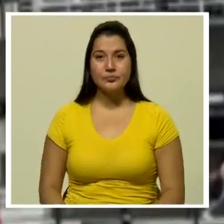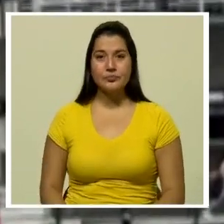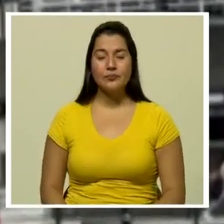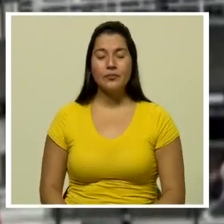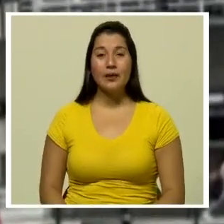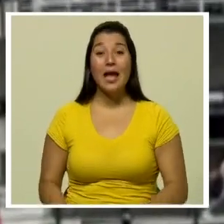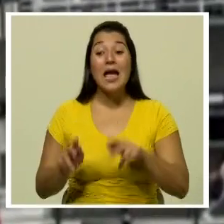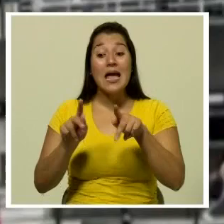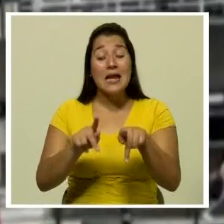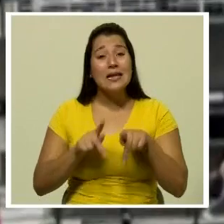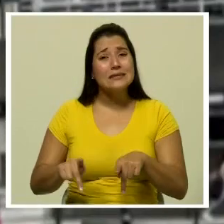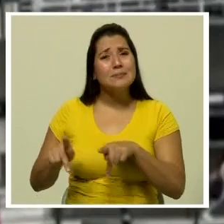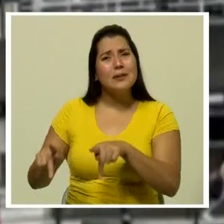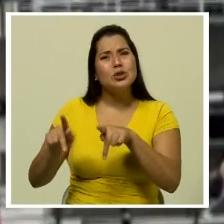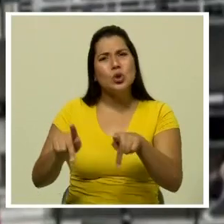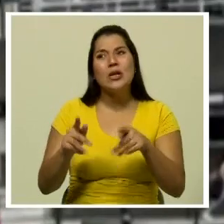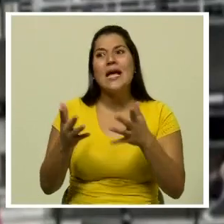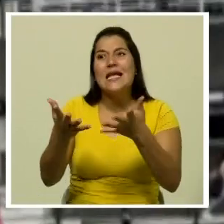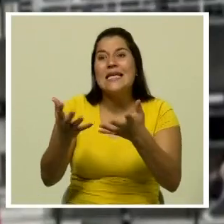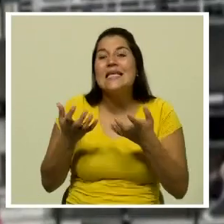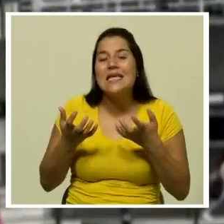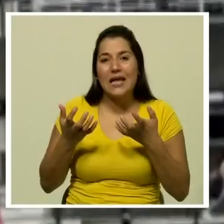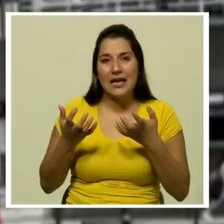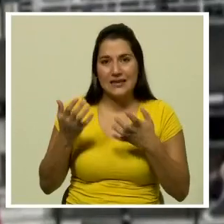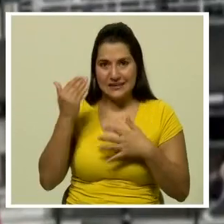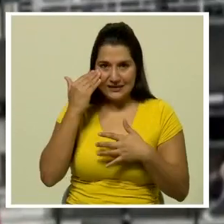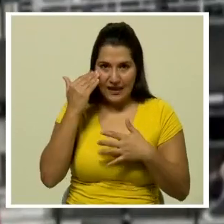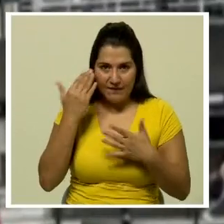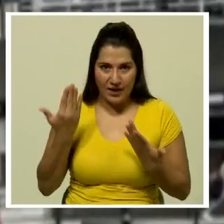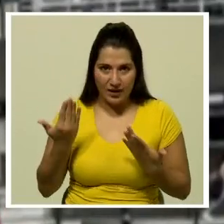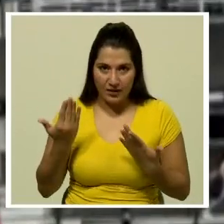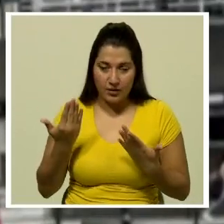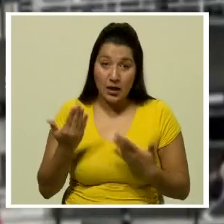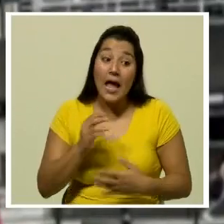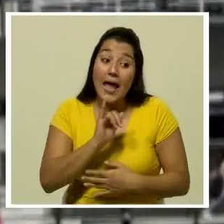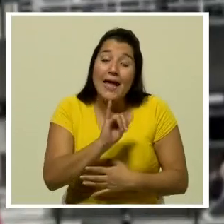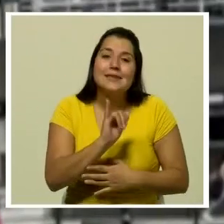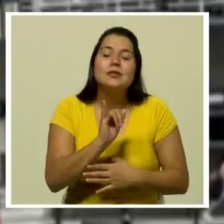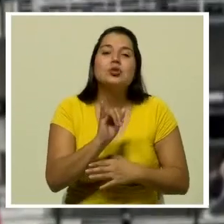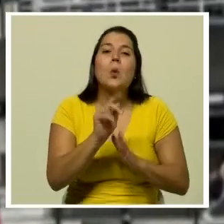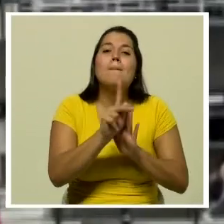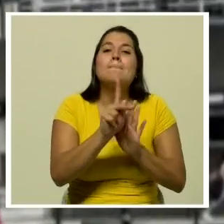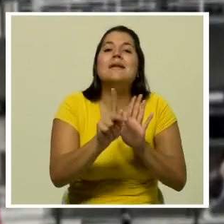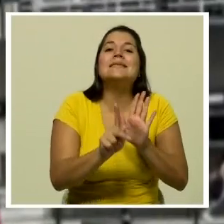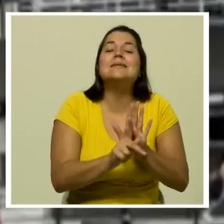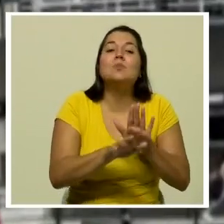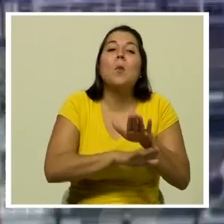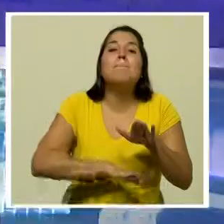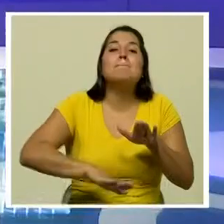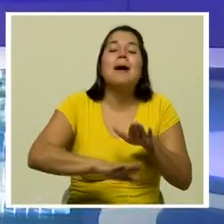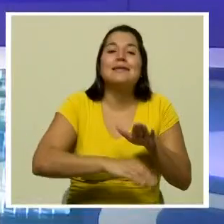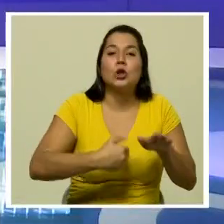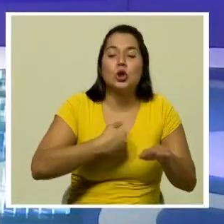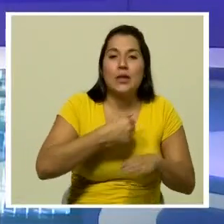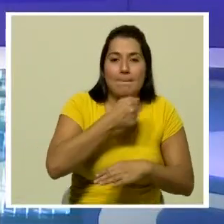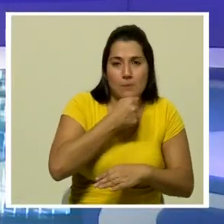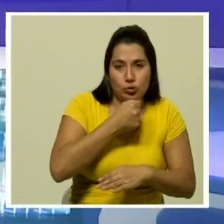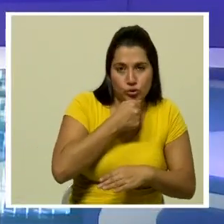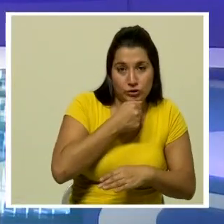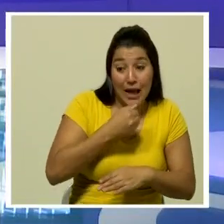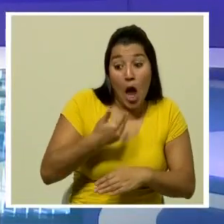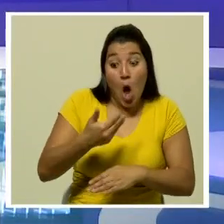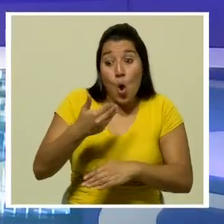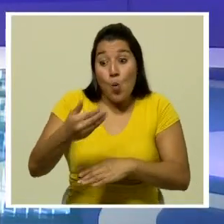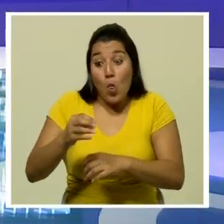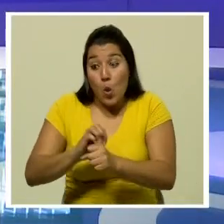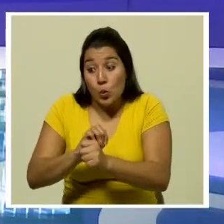La gente quiere saber de la gente, eso es un principio periodístico básico. Y cuando todo esto empezó en Wuhan, a pesar de